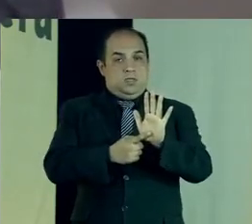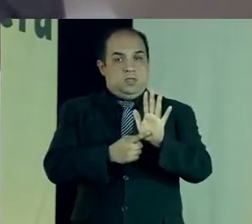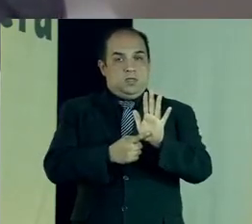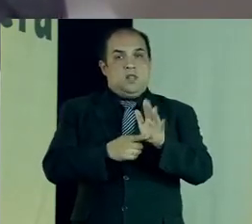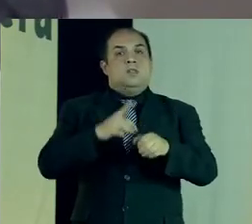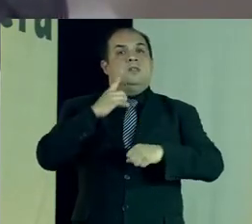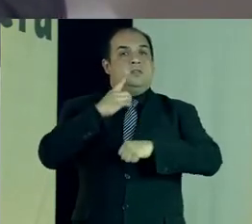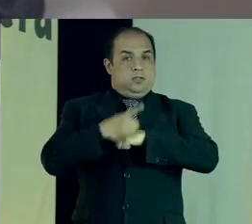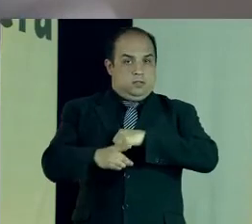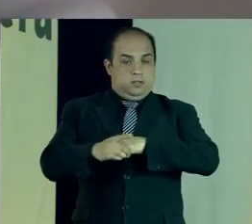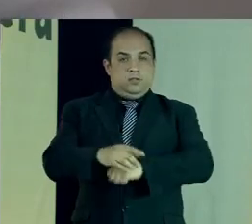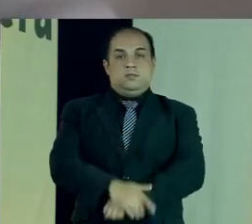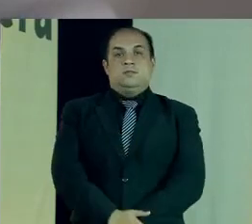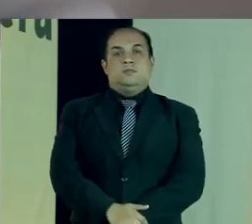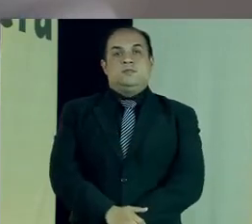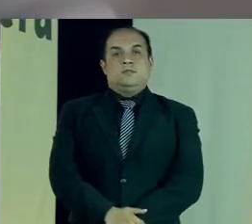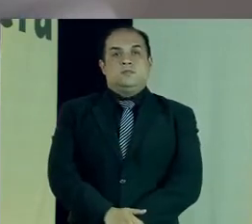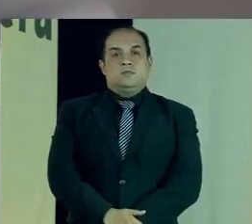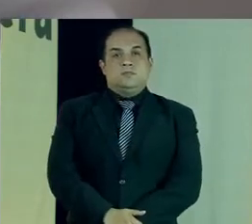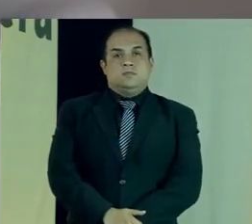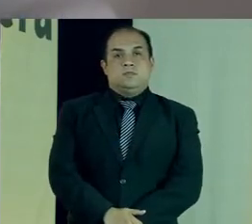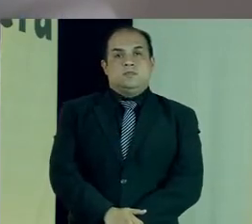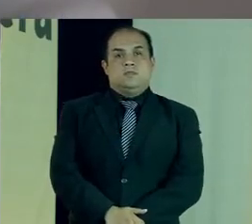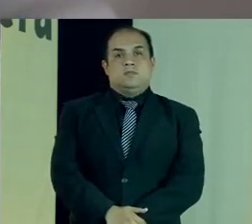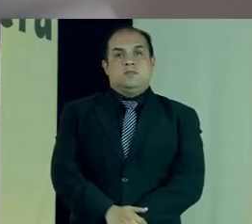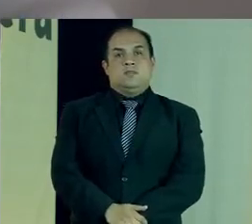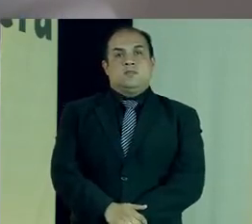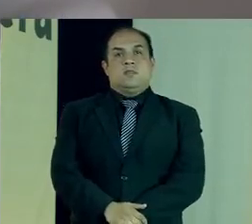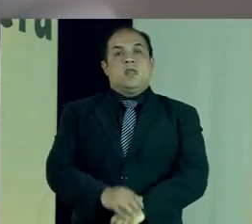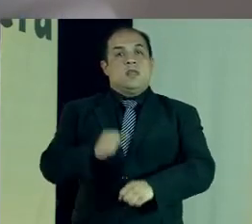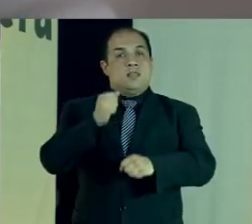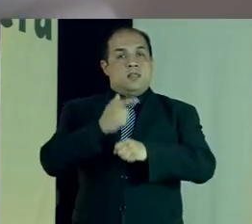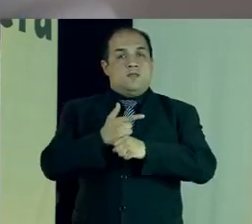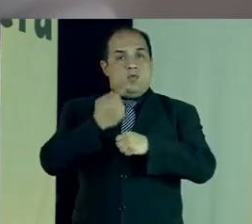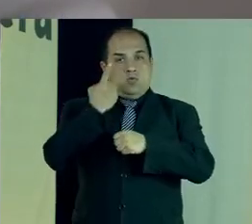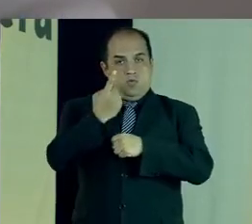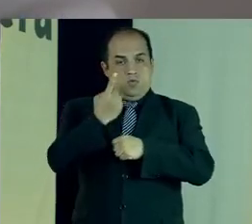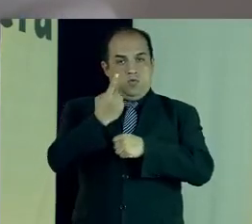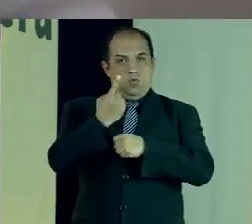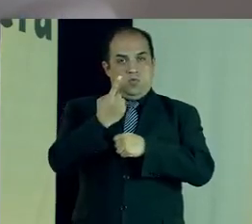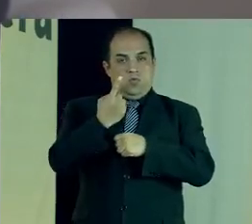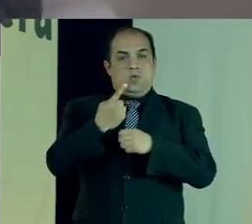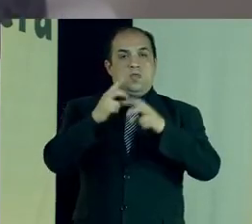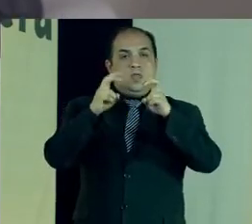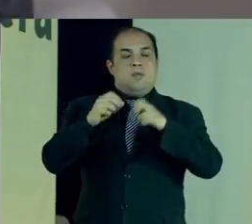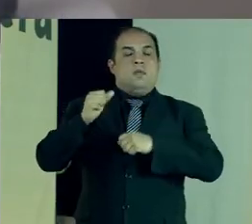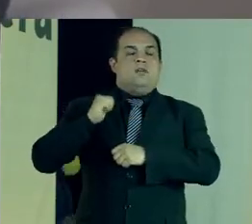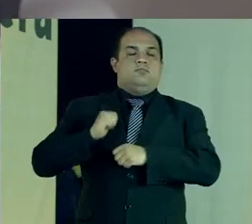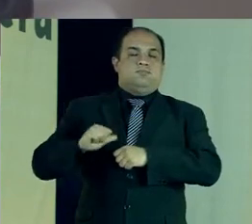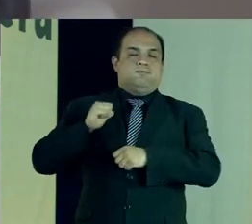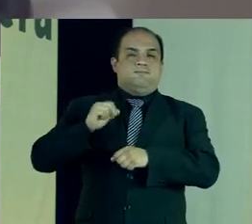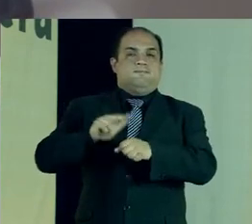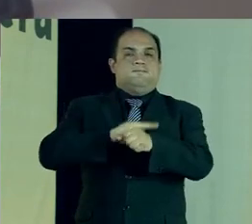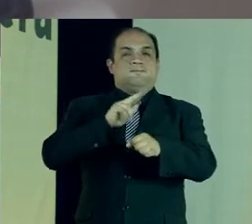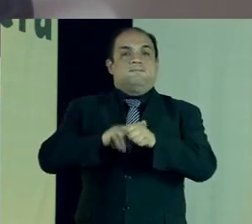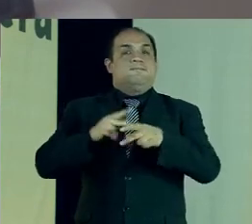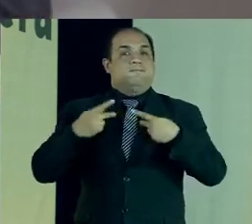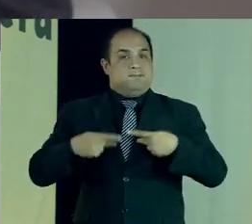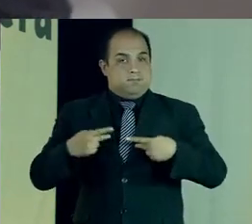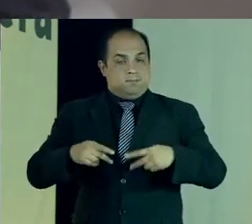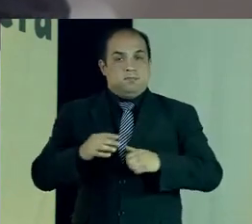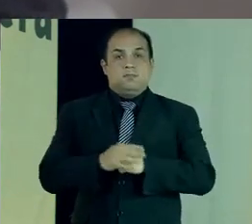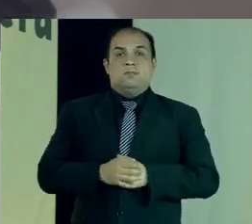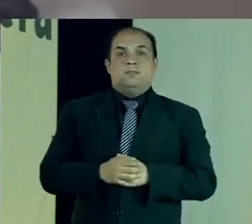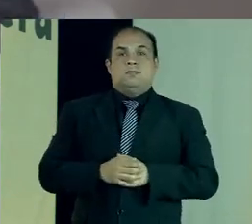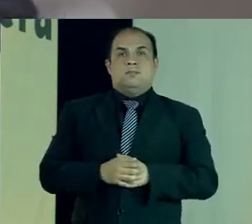estragos identifico un elemento yo diría que ancestral natural de las personas